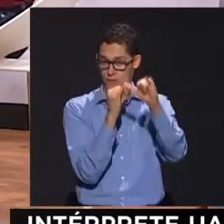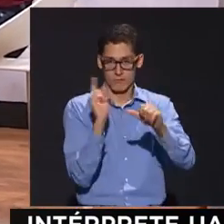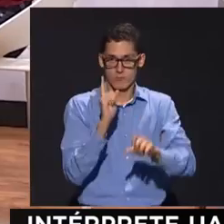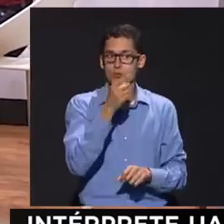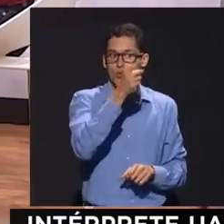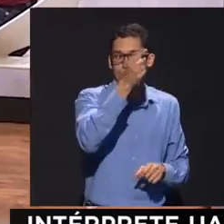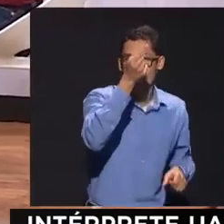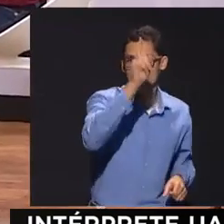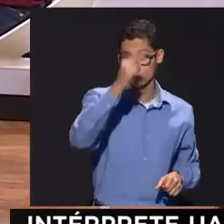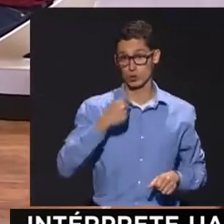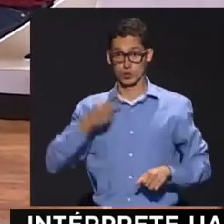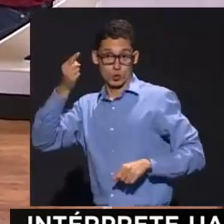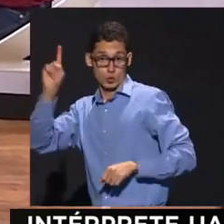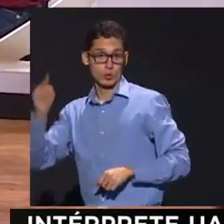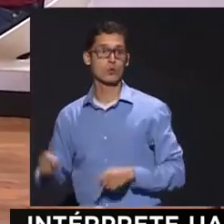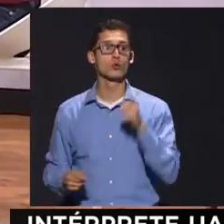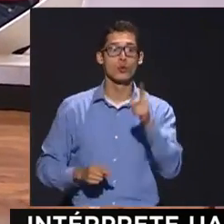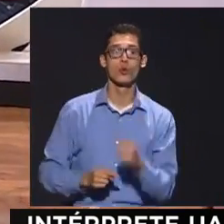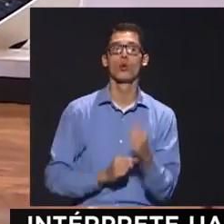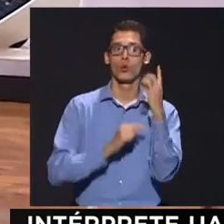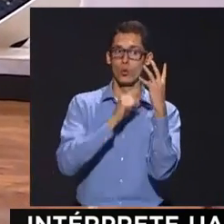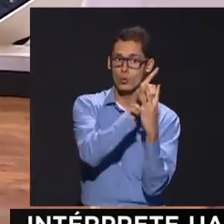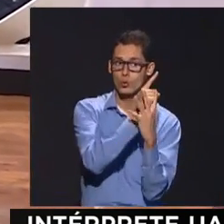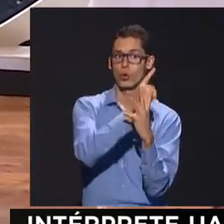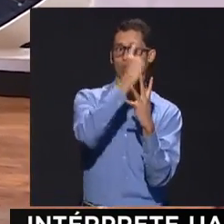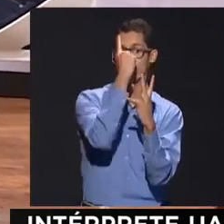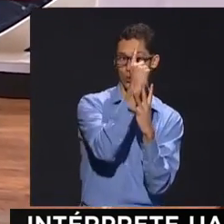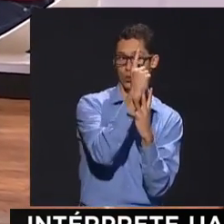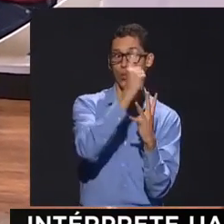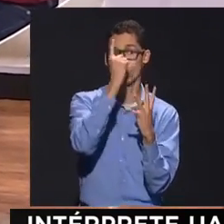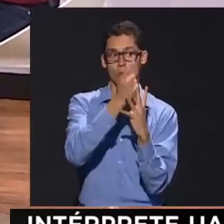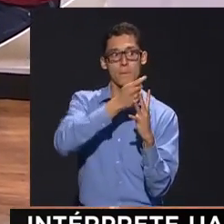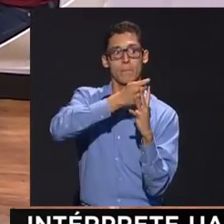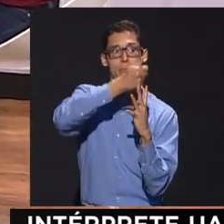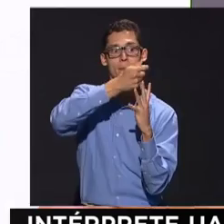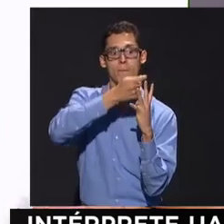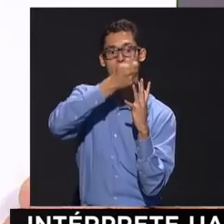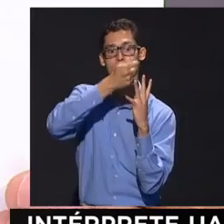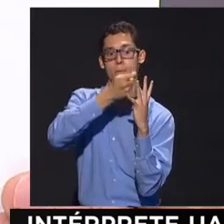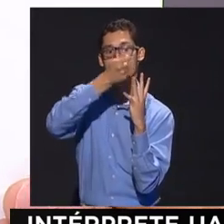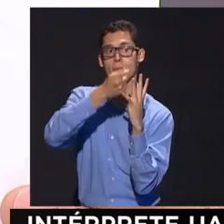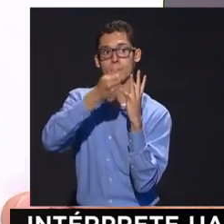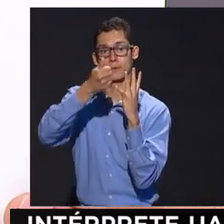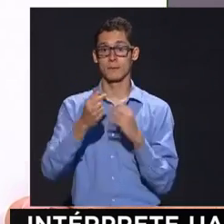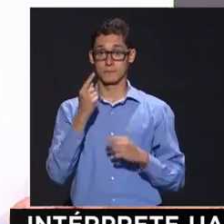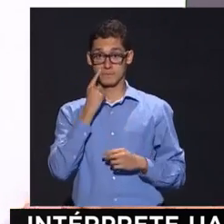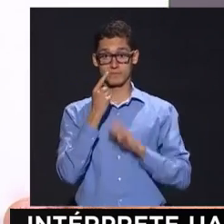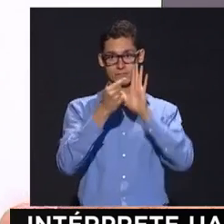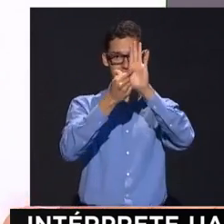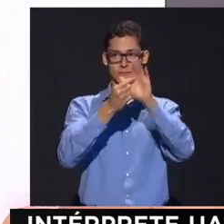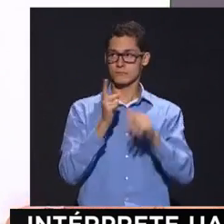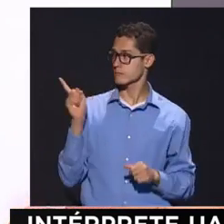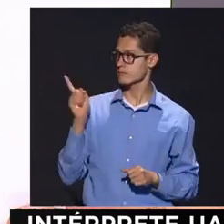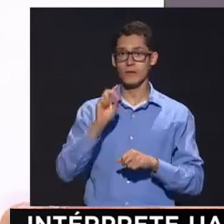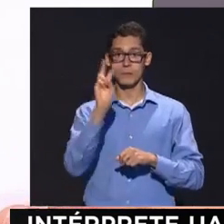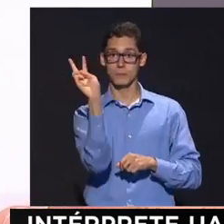escoger hacer 1 1 1 y 1 ya se lo va a mostrar a la cámara va a ir con lo verde en la